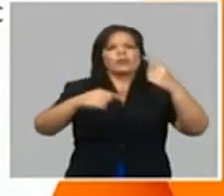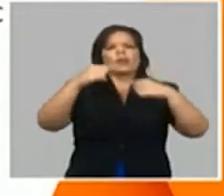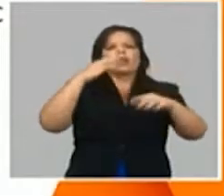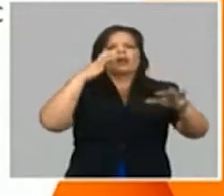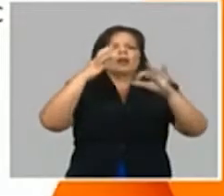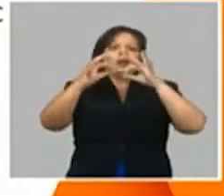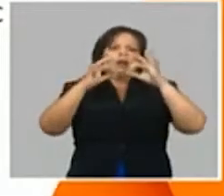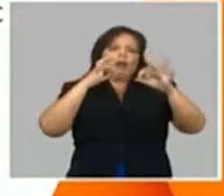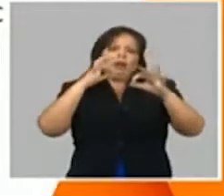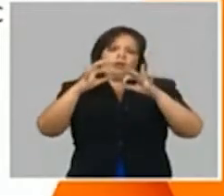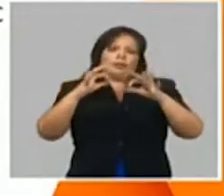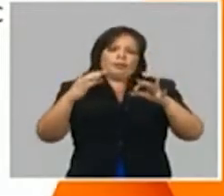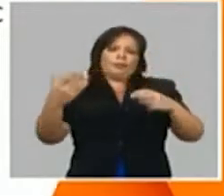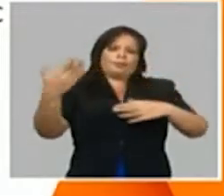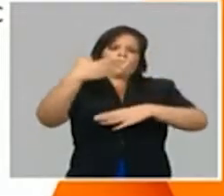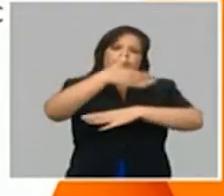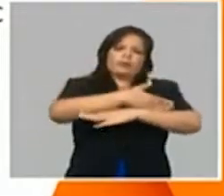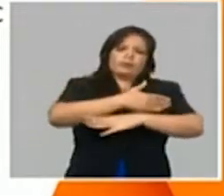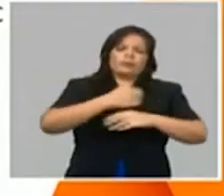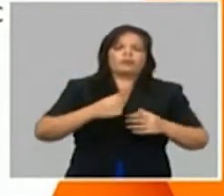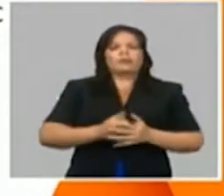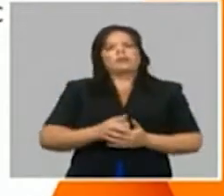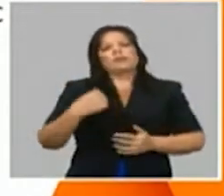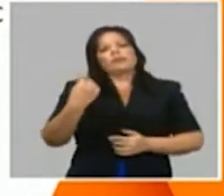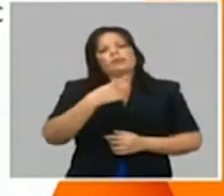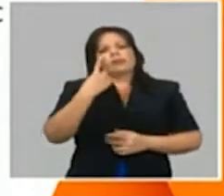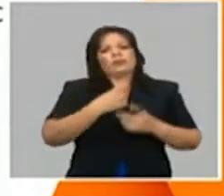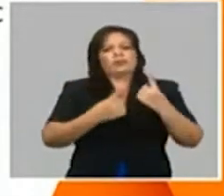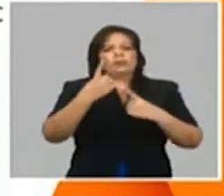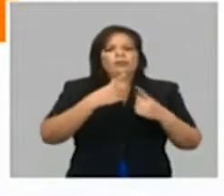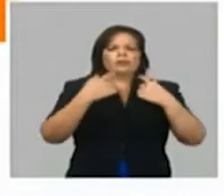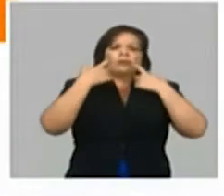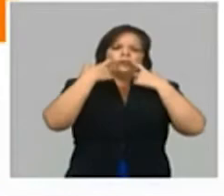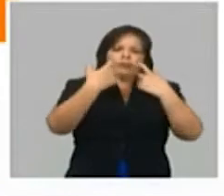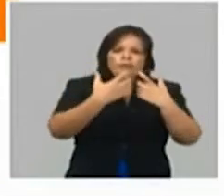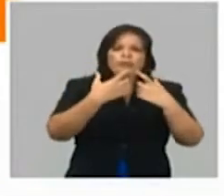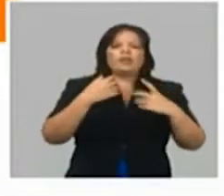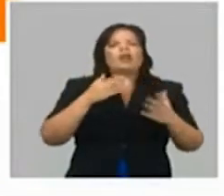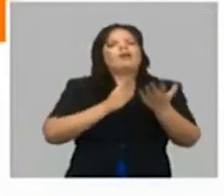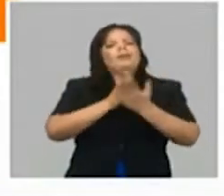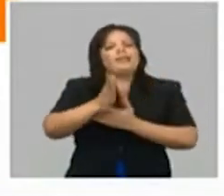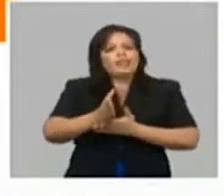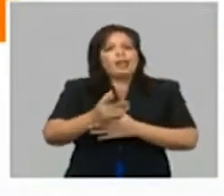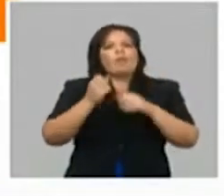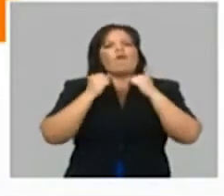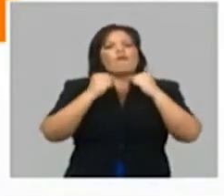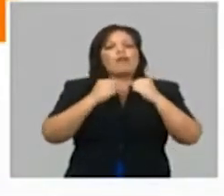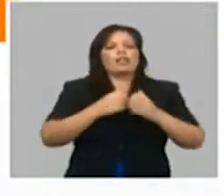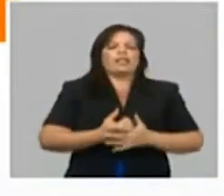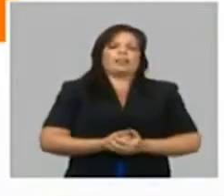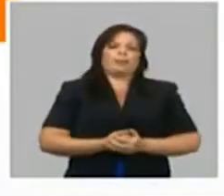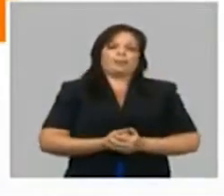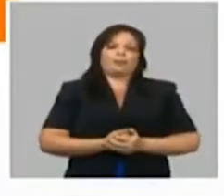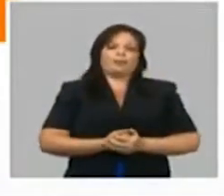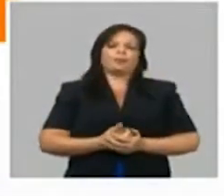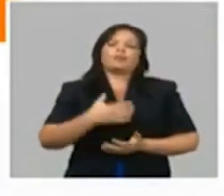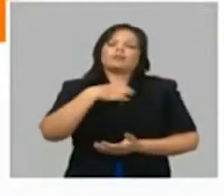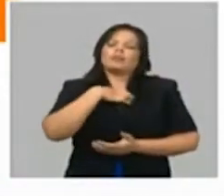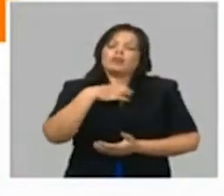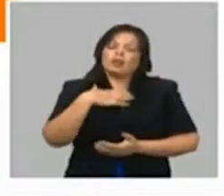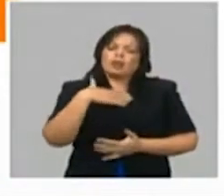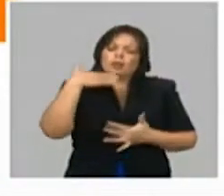la frontera. Es una tarea para nosotros extremadamente importante y mantenemos siempre con esa fuerza. Extremar las